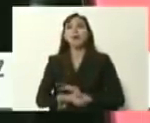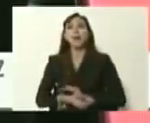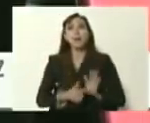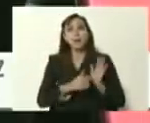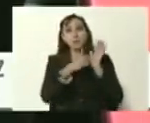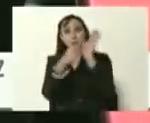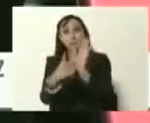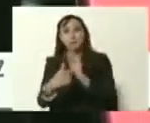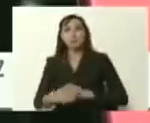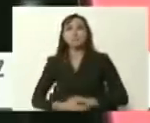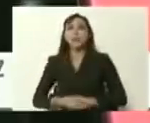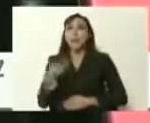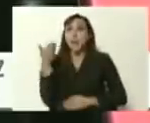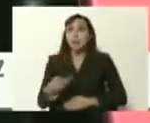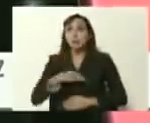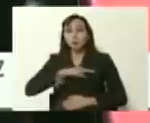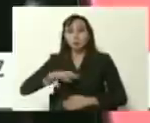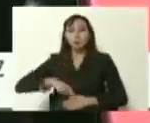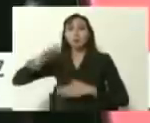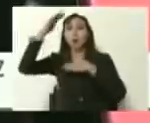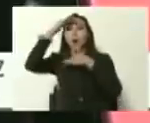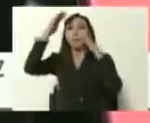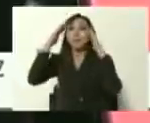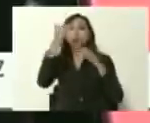Es importante que sepamos escucharnos,